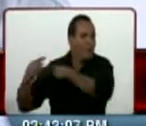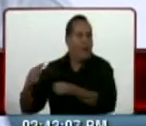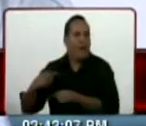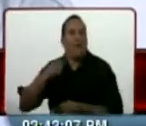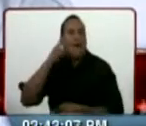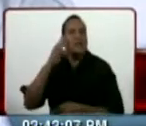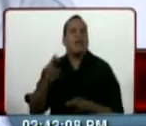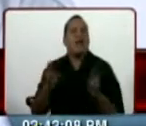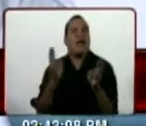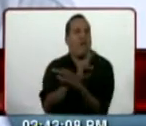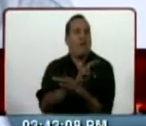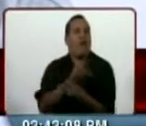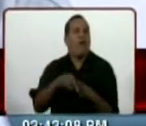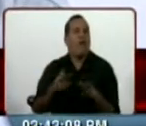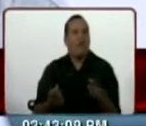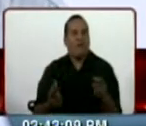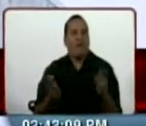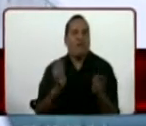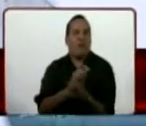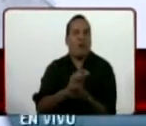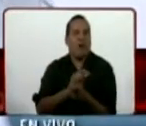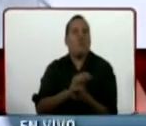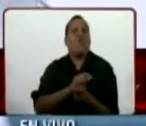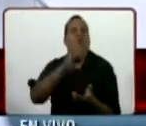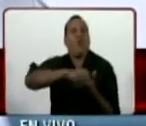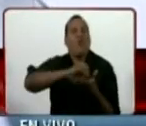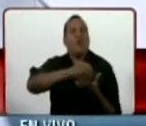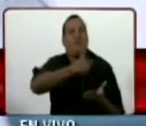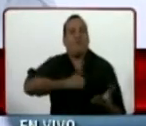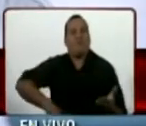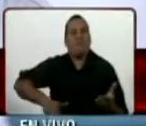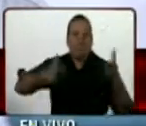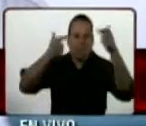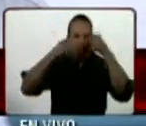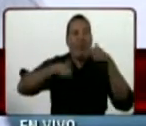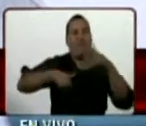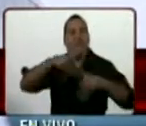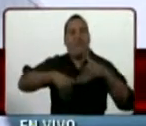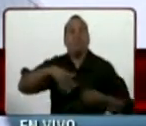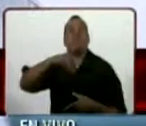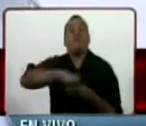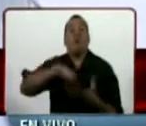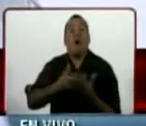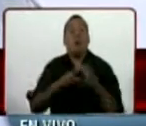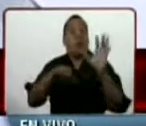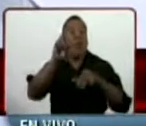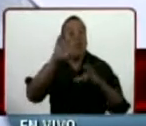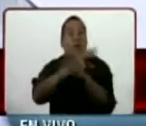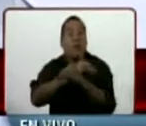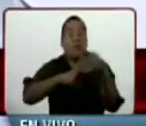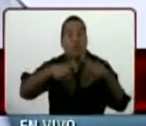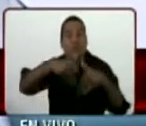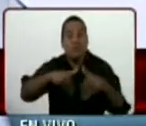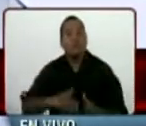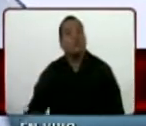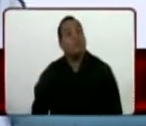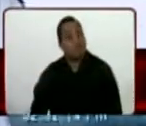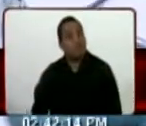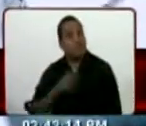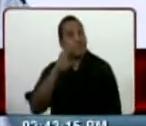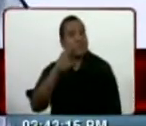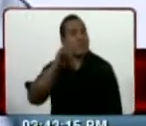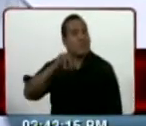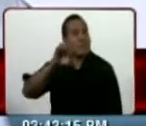que pretendió ser revocatorio y que ratificó el presidente de la República, la gente votó hasta las 12 de la noche. Bueno, el CNN, eso tiene el